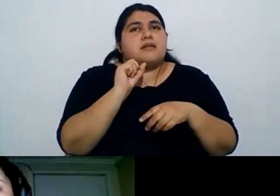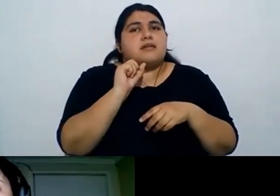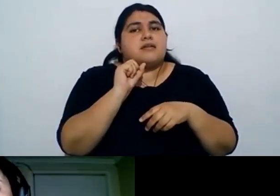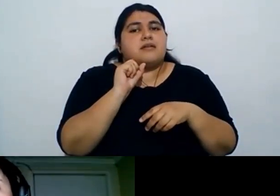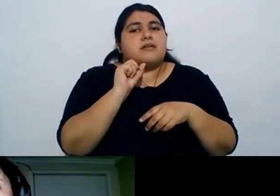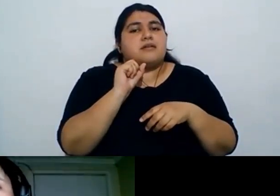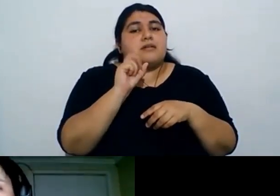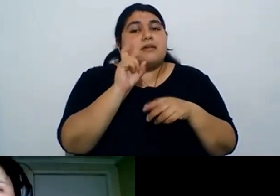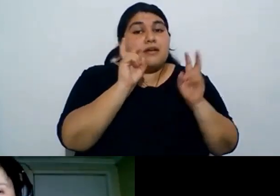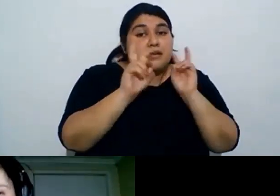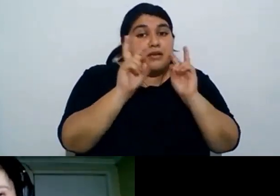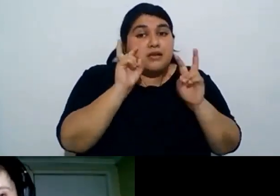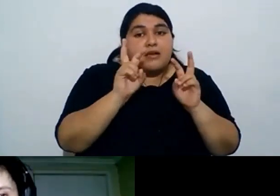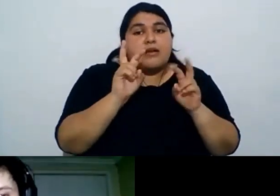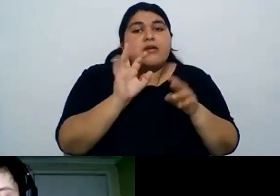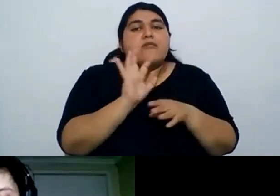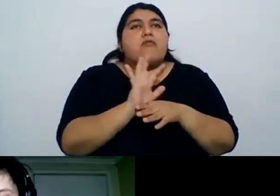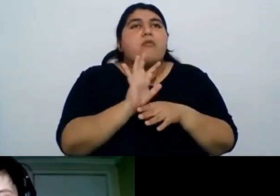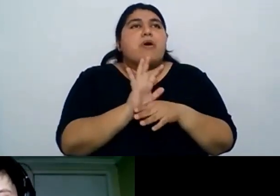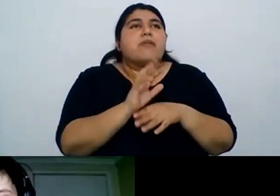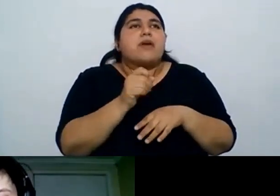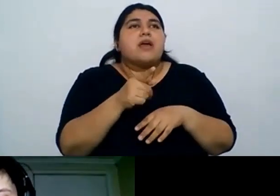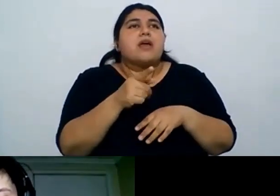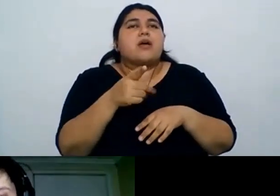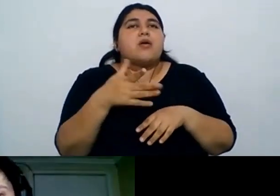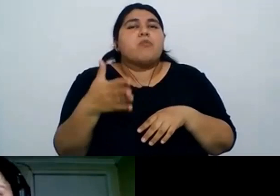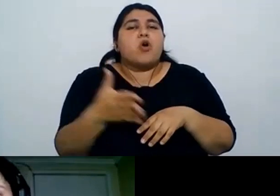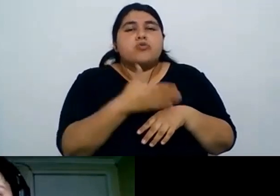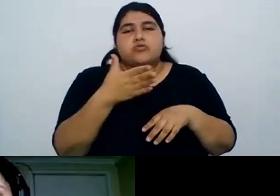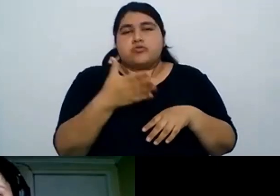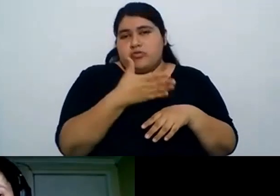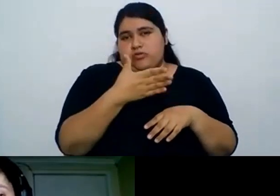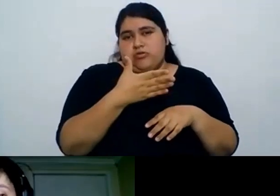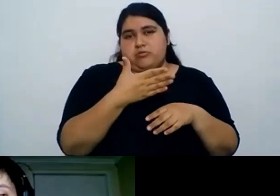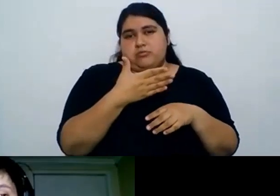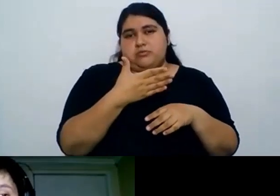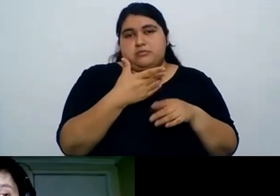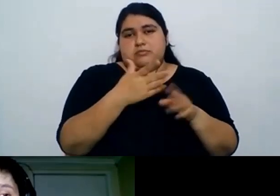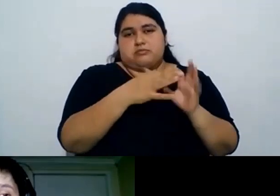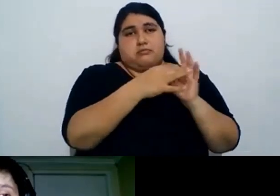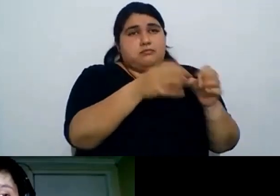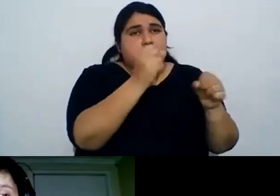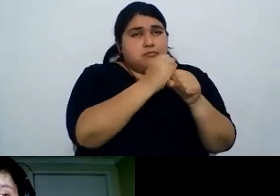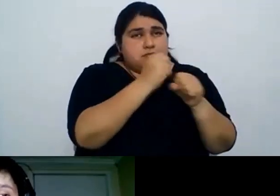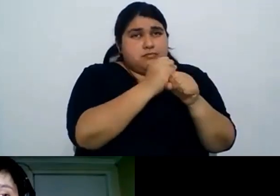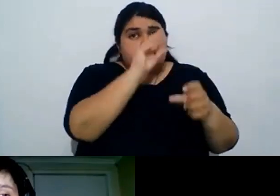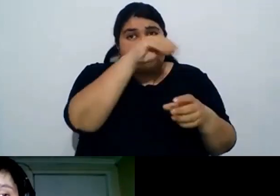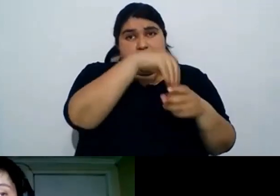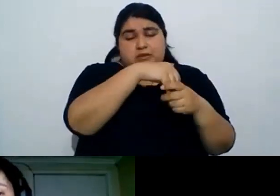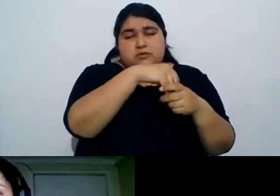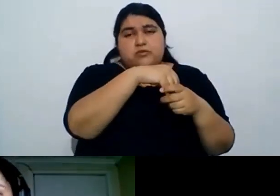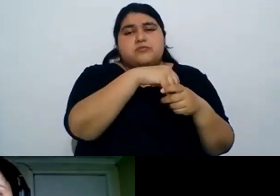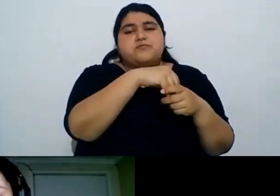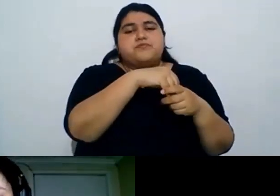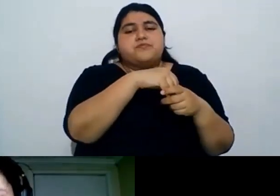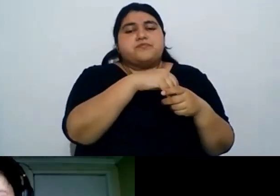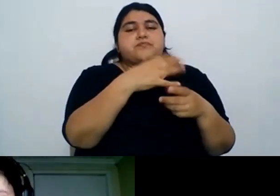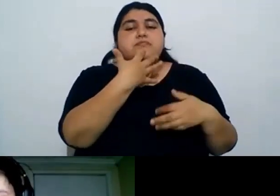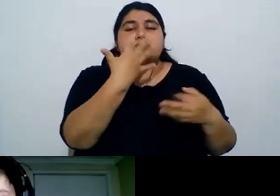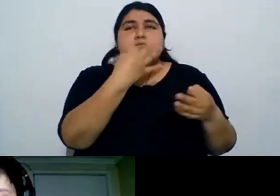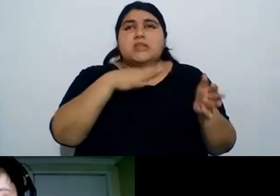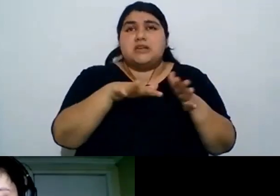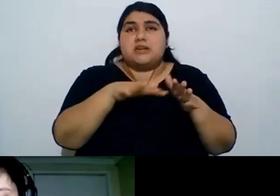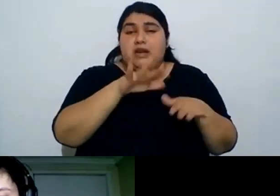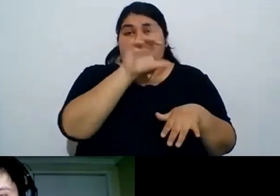visión productivista, por así decirlo, de lo que vienen siendo las relaciones laborales dentro de lo que es la realidad chilena.